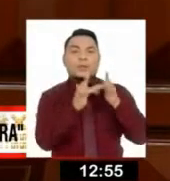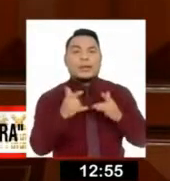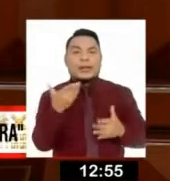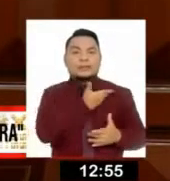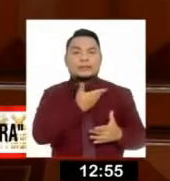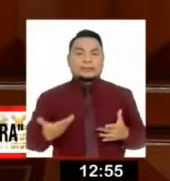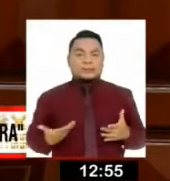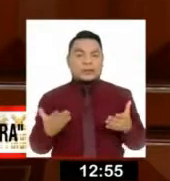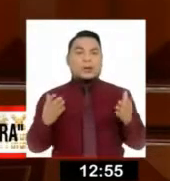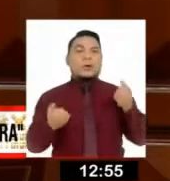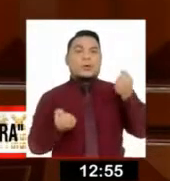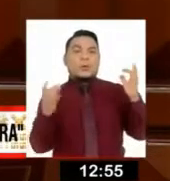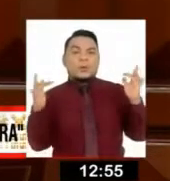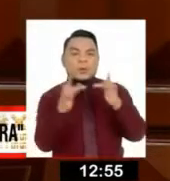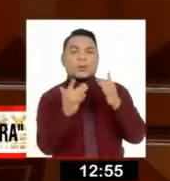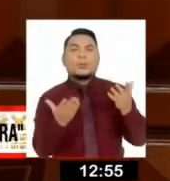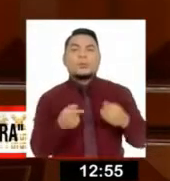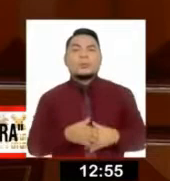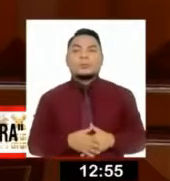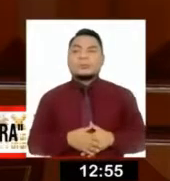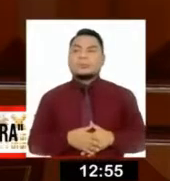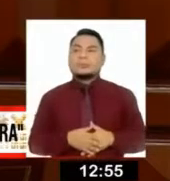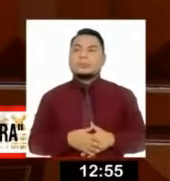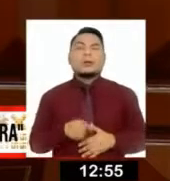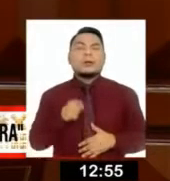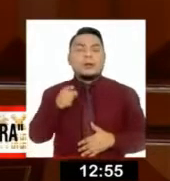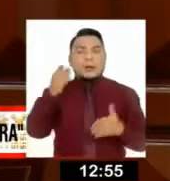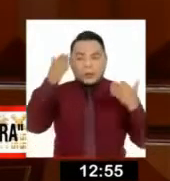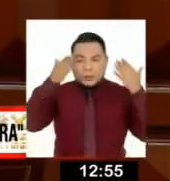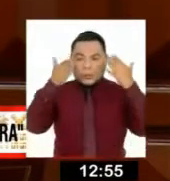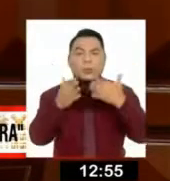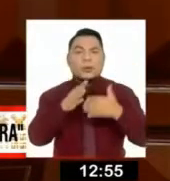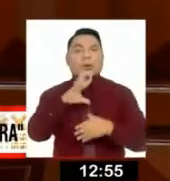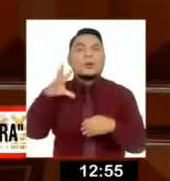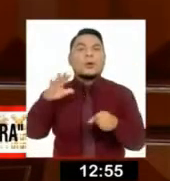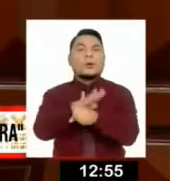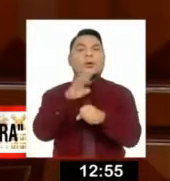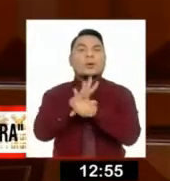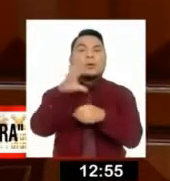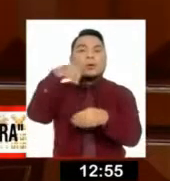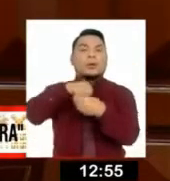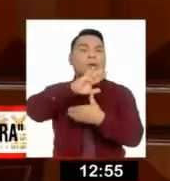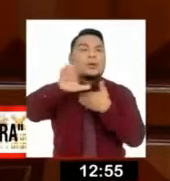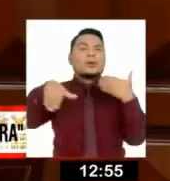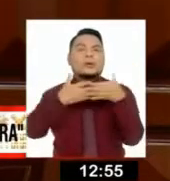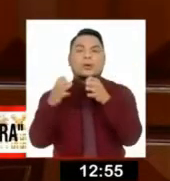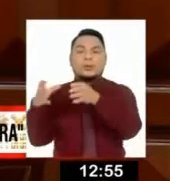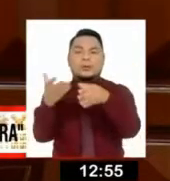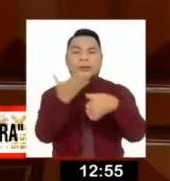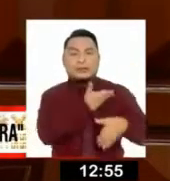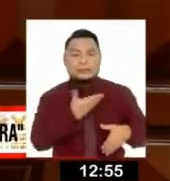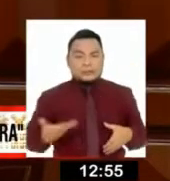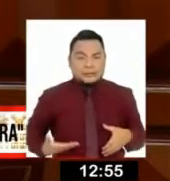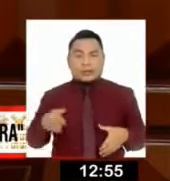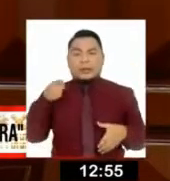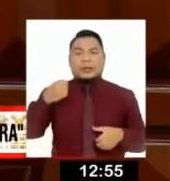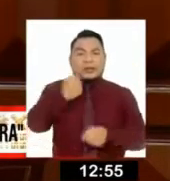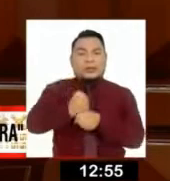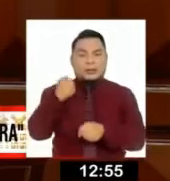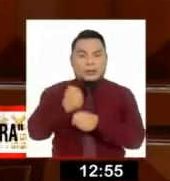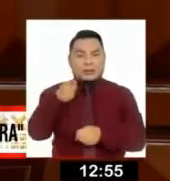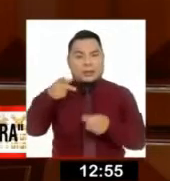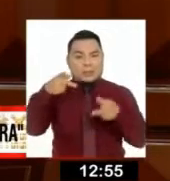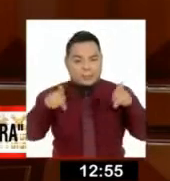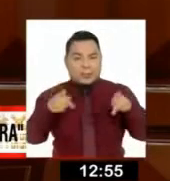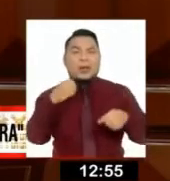Peruano, en modo intranet, orientada a la integración de todas las entidades del Estado a nivel nacional,